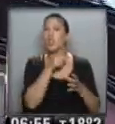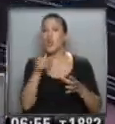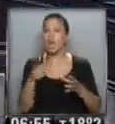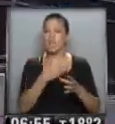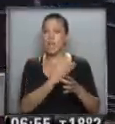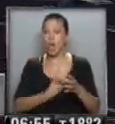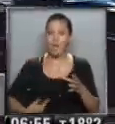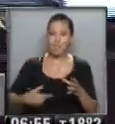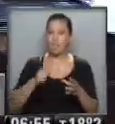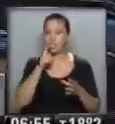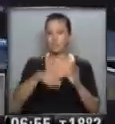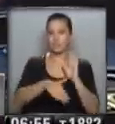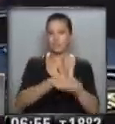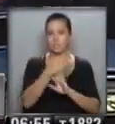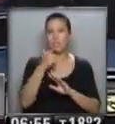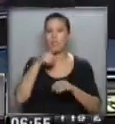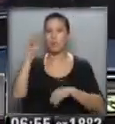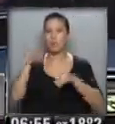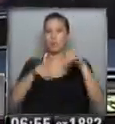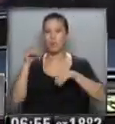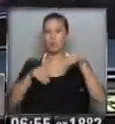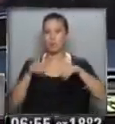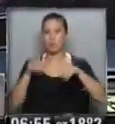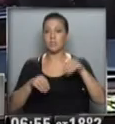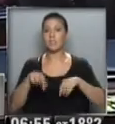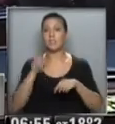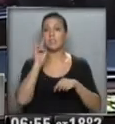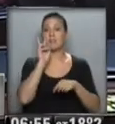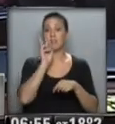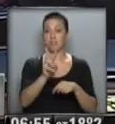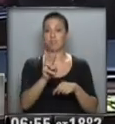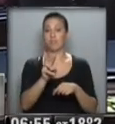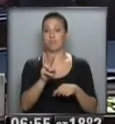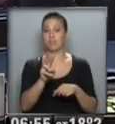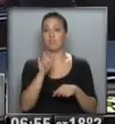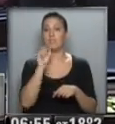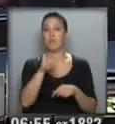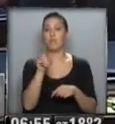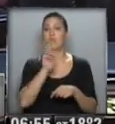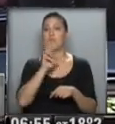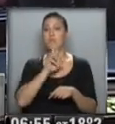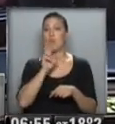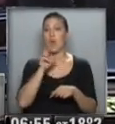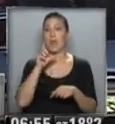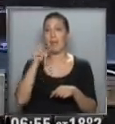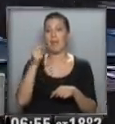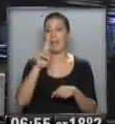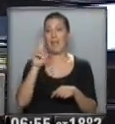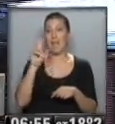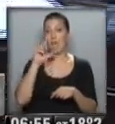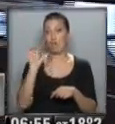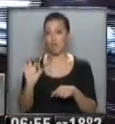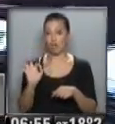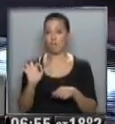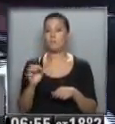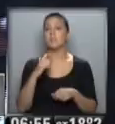oposición. Se hace la votación en particular, ahí vemos la imagen de Elisa Carrió. Y